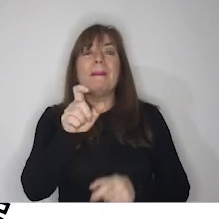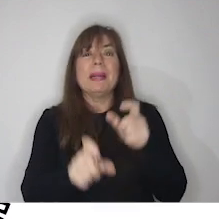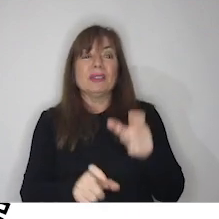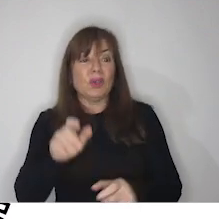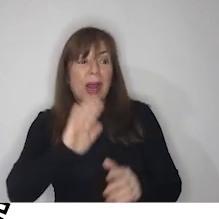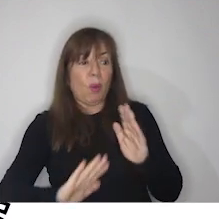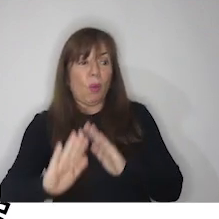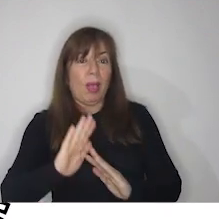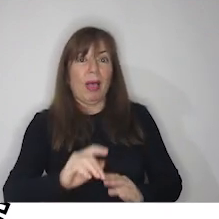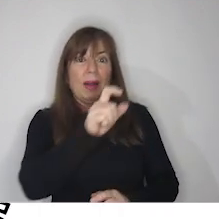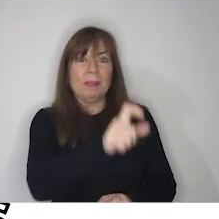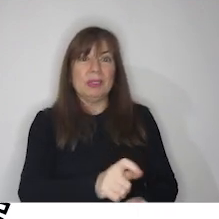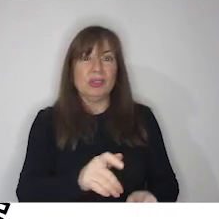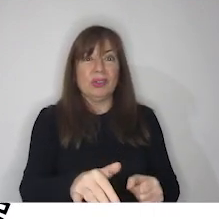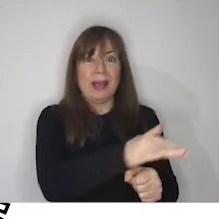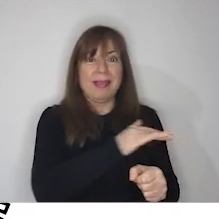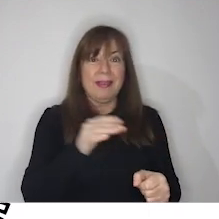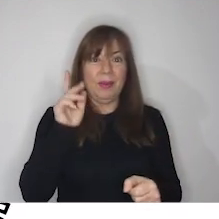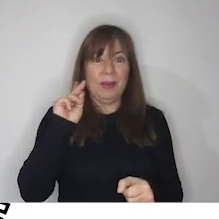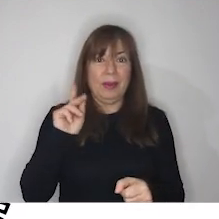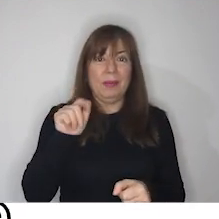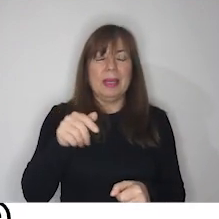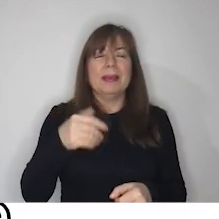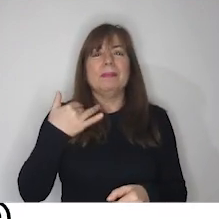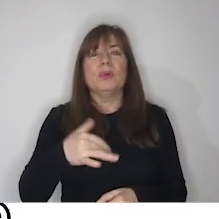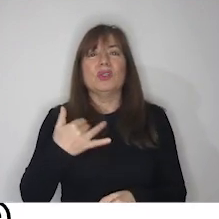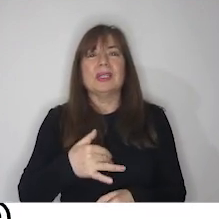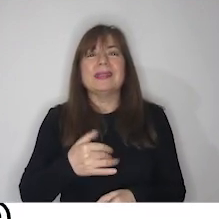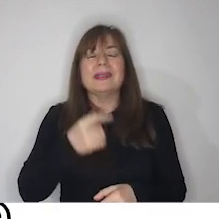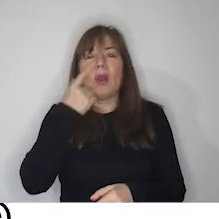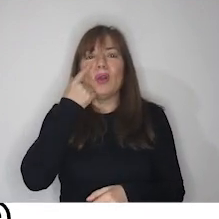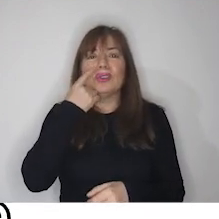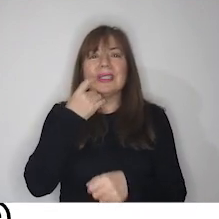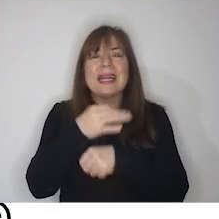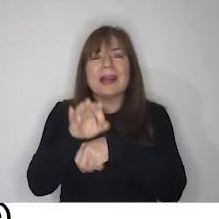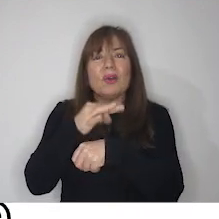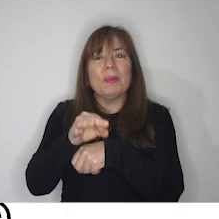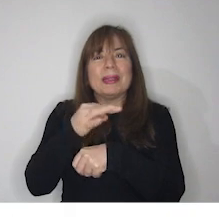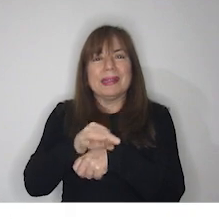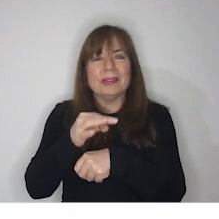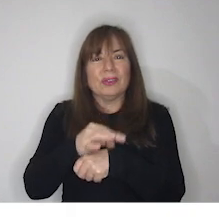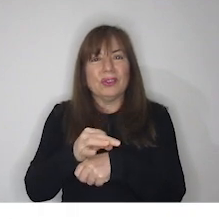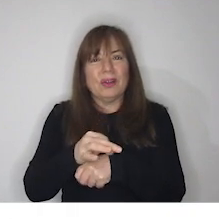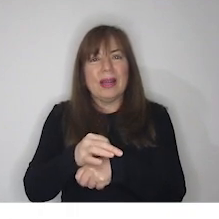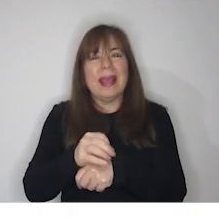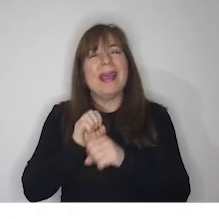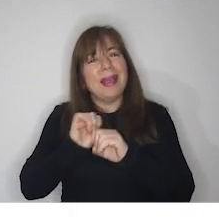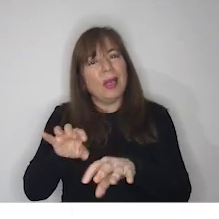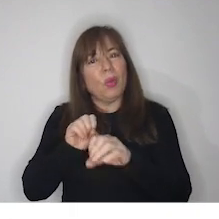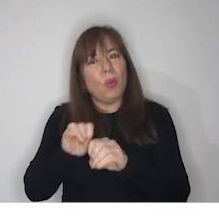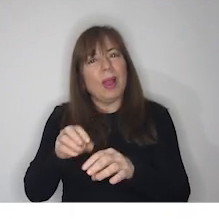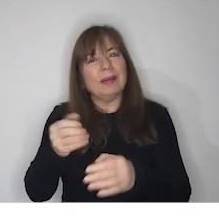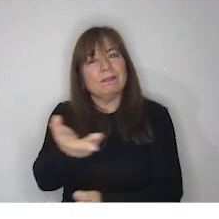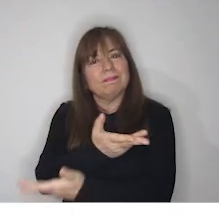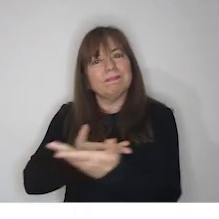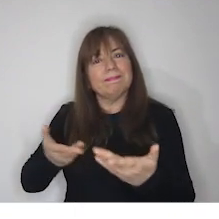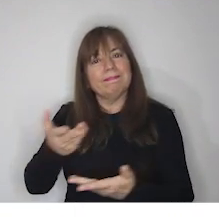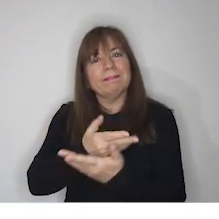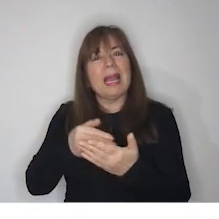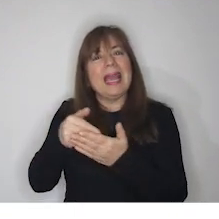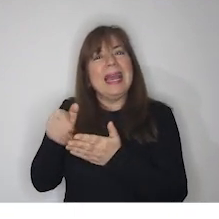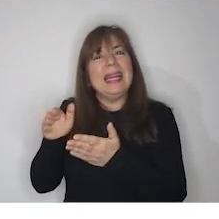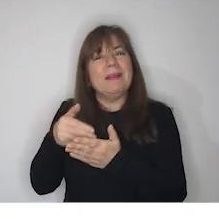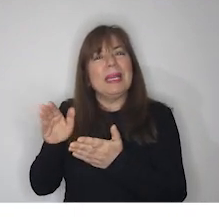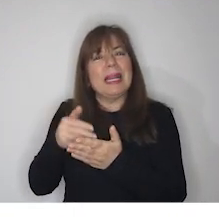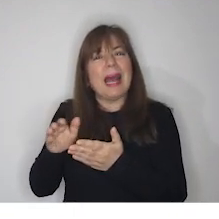con discapacidad, es importante conocer estas recomendaciones, ya que ambas partes se educan y ayuda a eliminar mitos como el uso